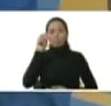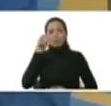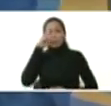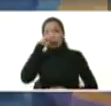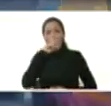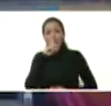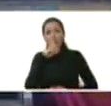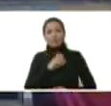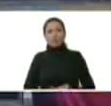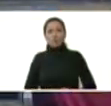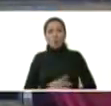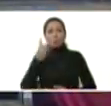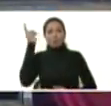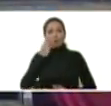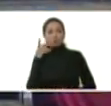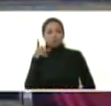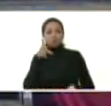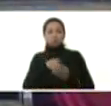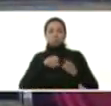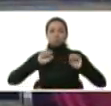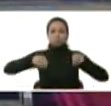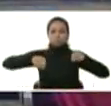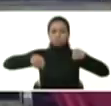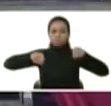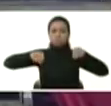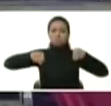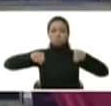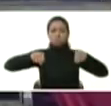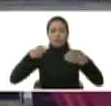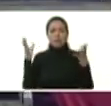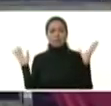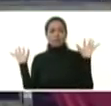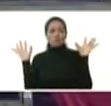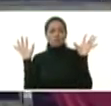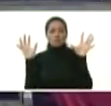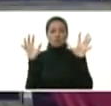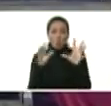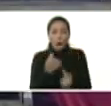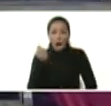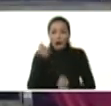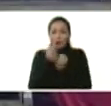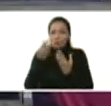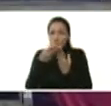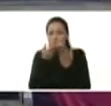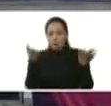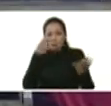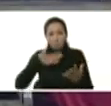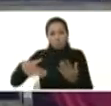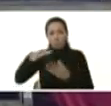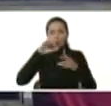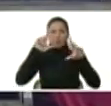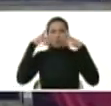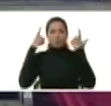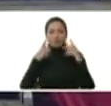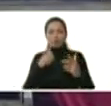años, Darío, bajamos en moto a traer ayuda a nuestro pueblo de La Guaira.